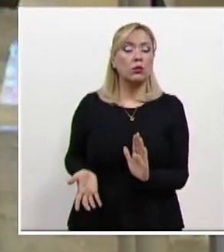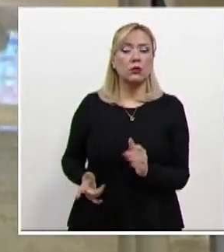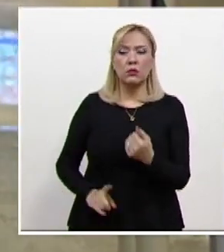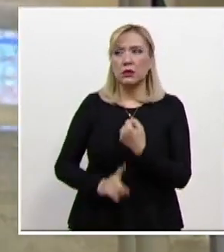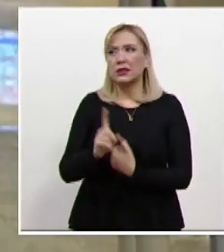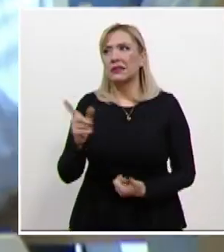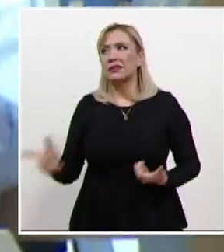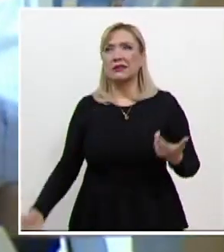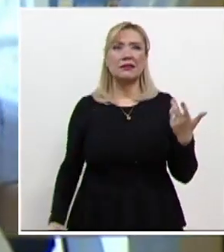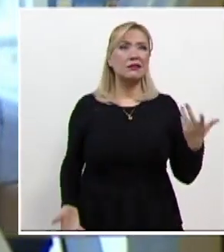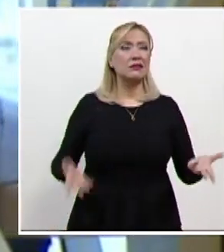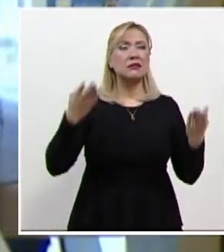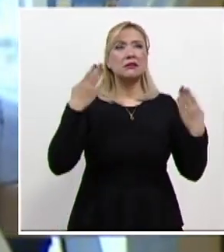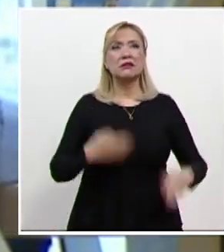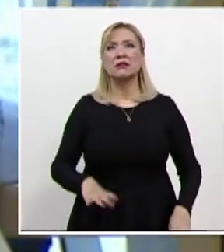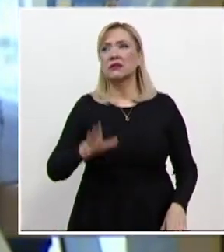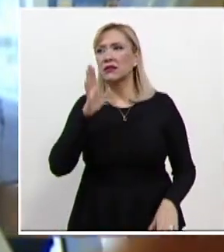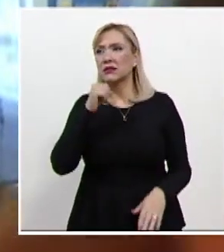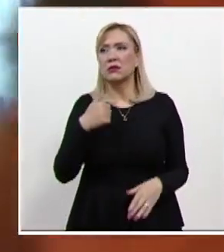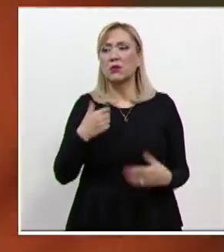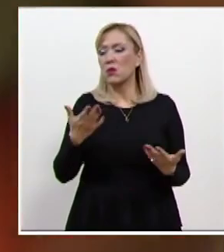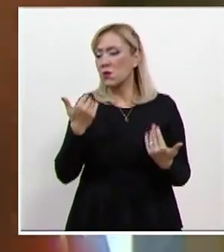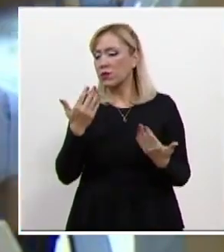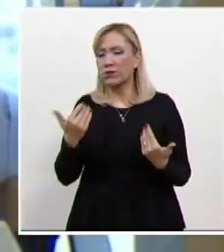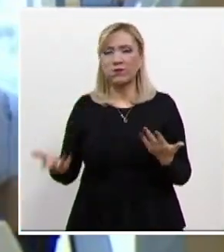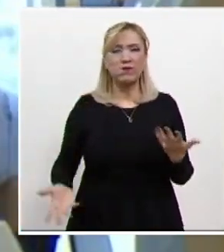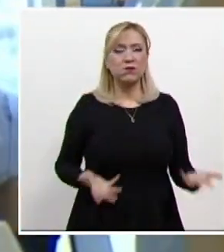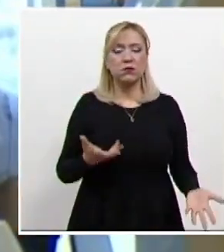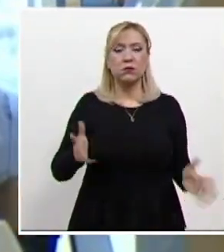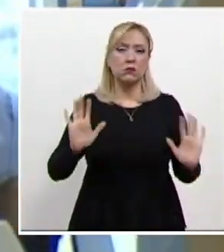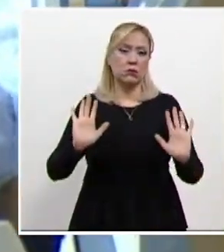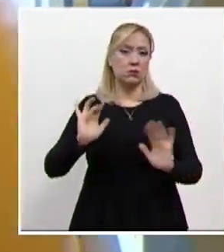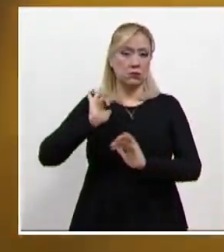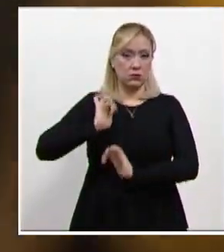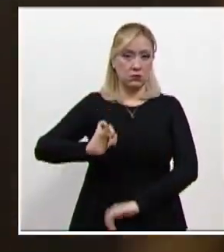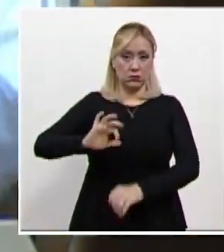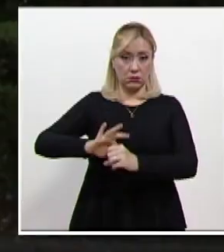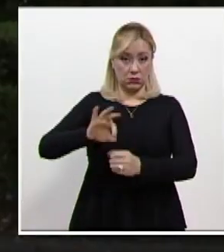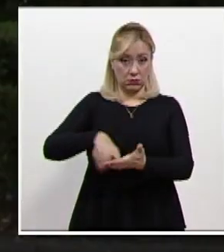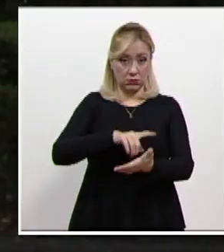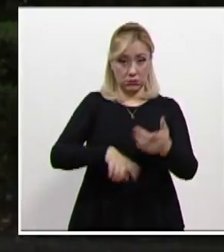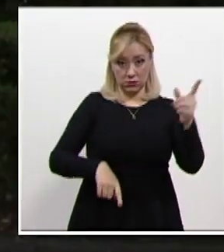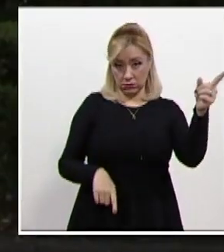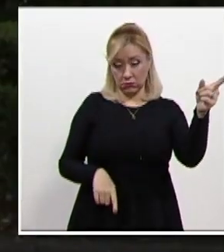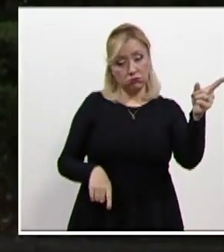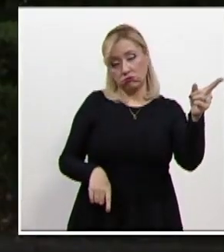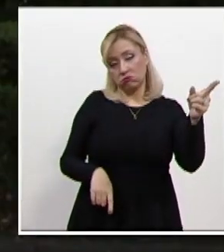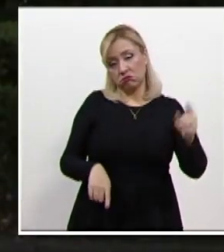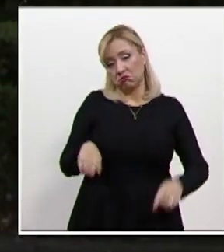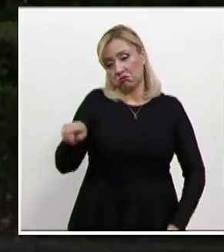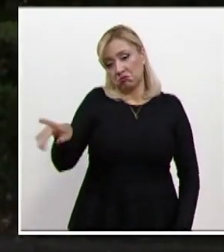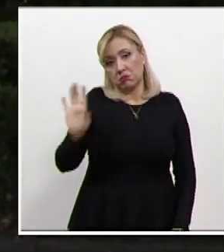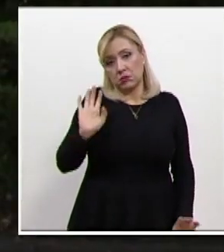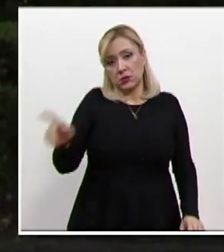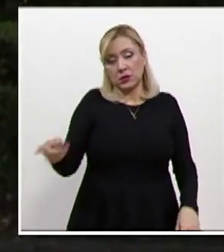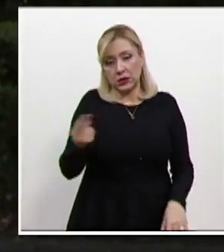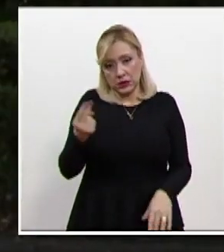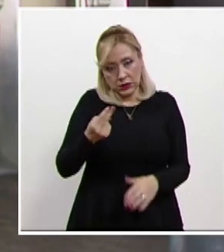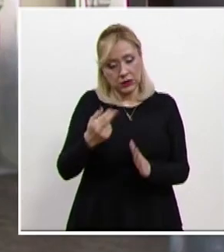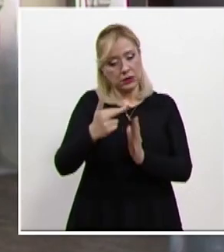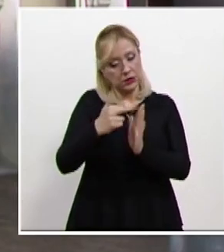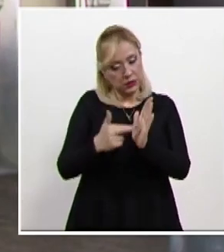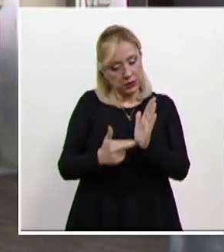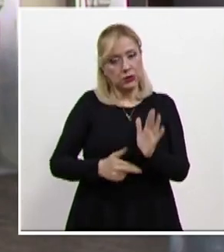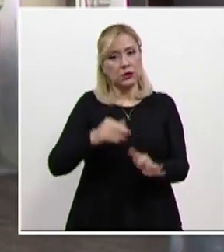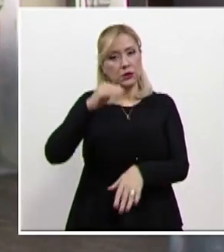para obtener una cuenta bancaria no pueden ser atribuidas a la autoridad electoral, ni es justificación para incumplir con los requisitos que marca